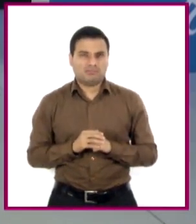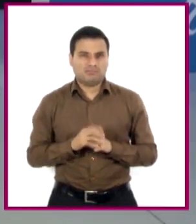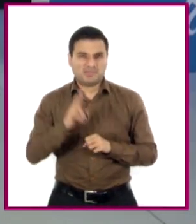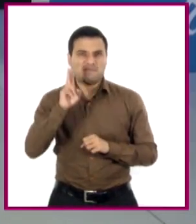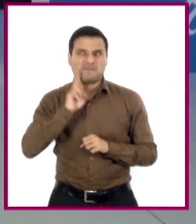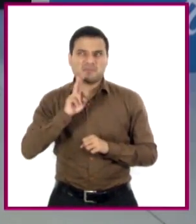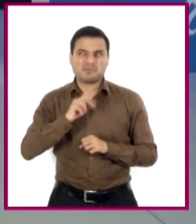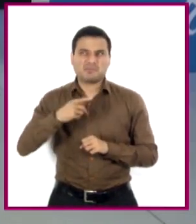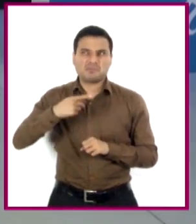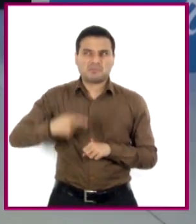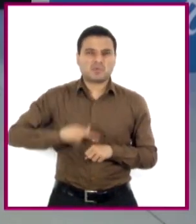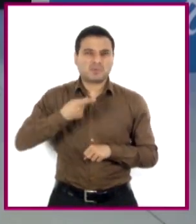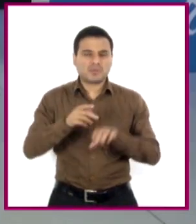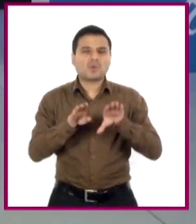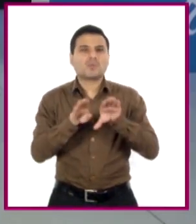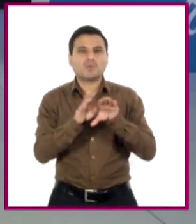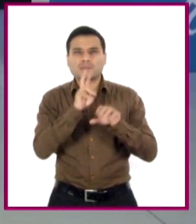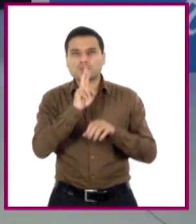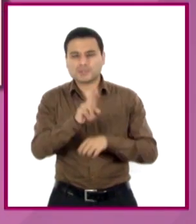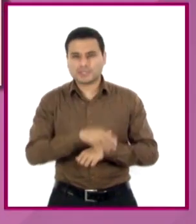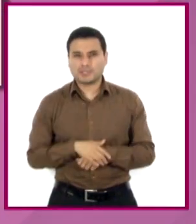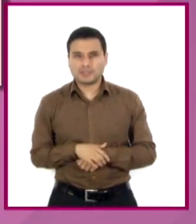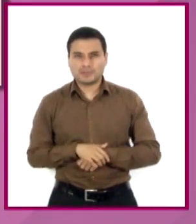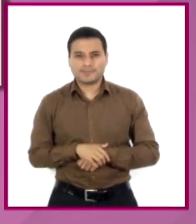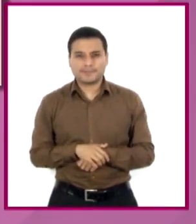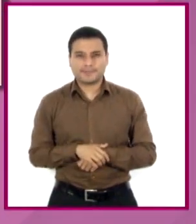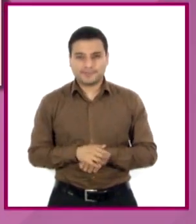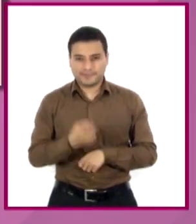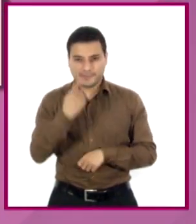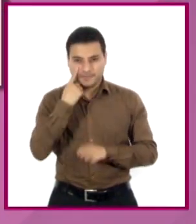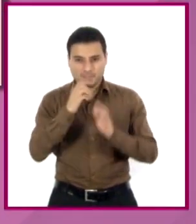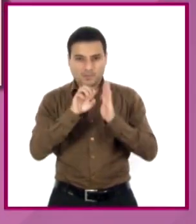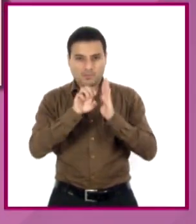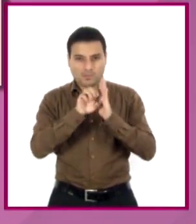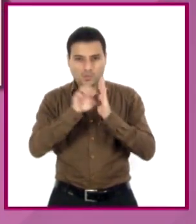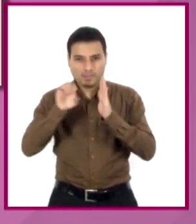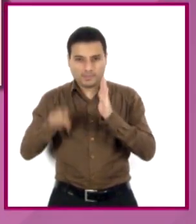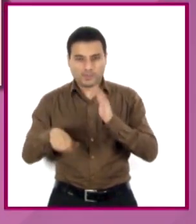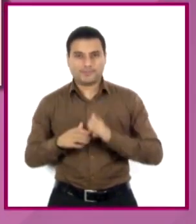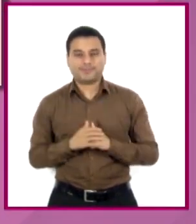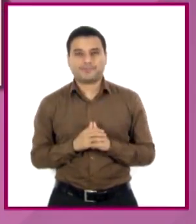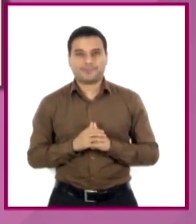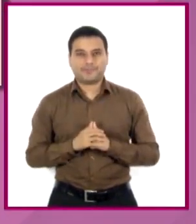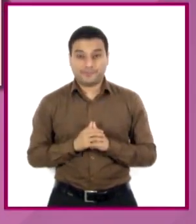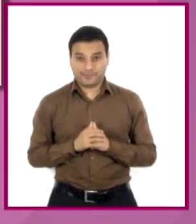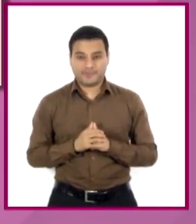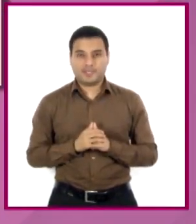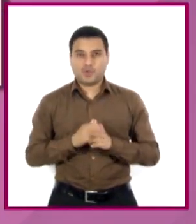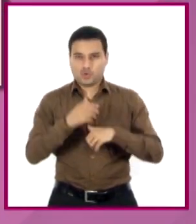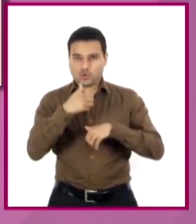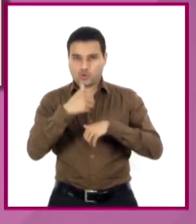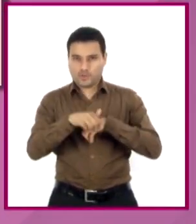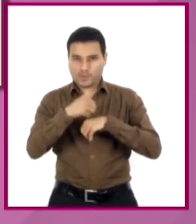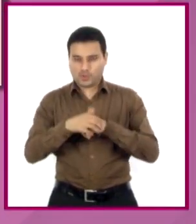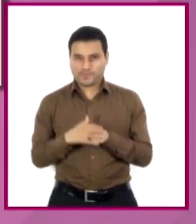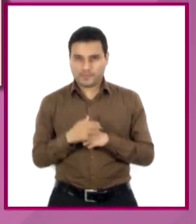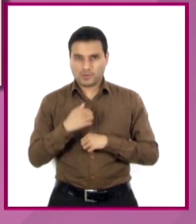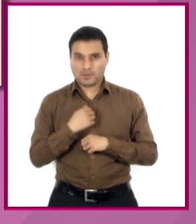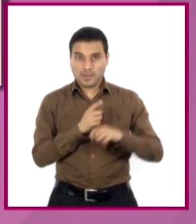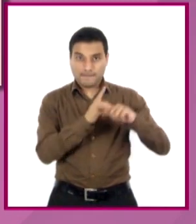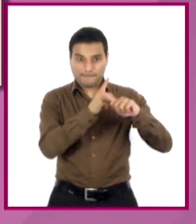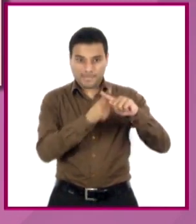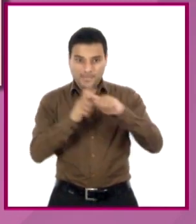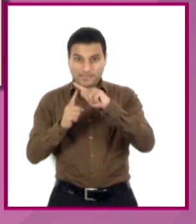me plantea el profesor Juan? En este caso significa que la recta numérica, en lugar de estar dividida